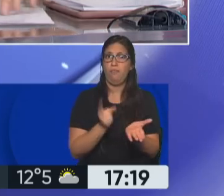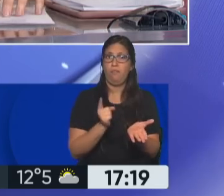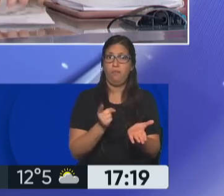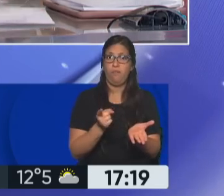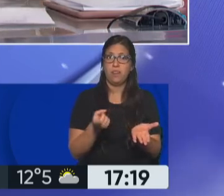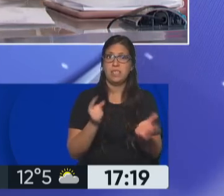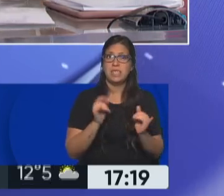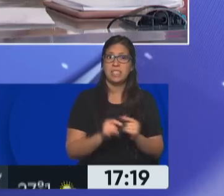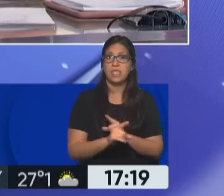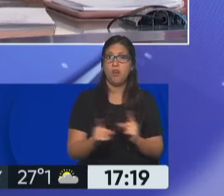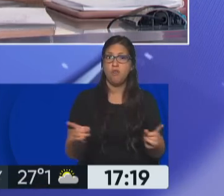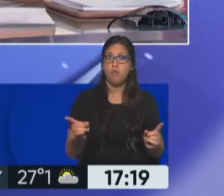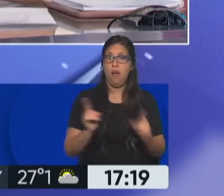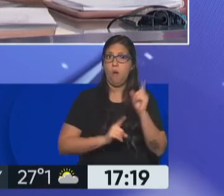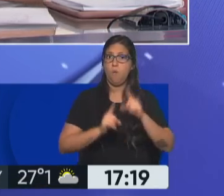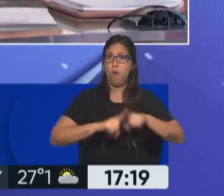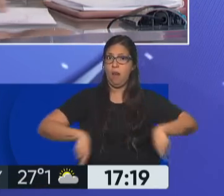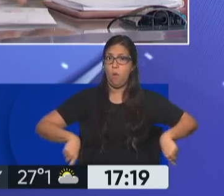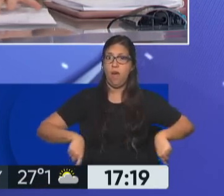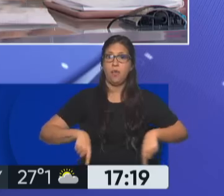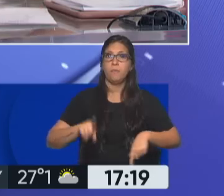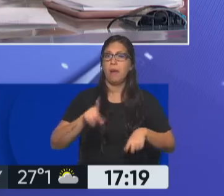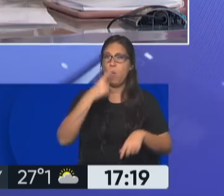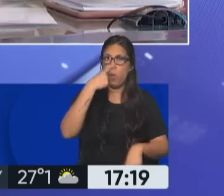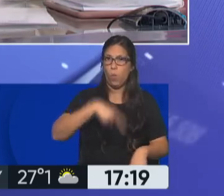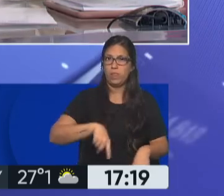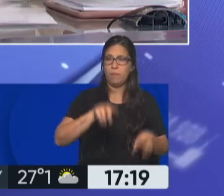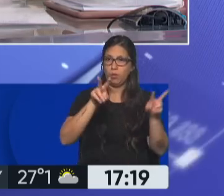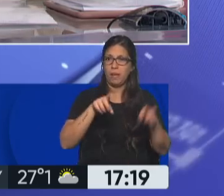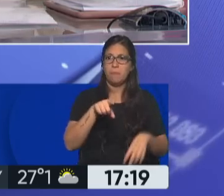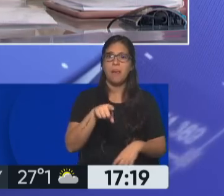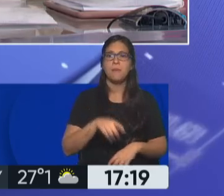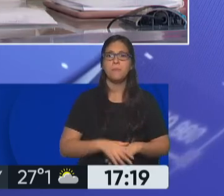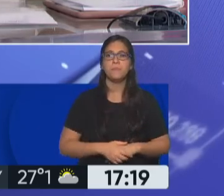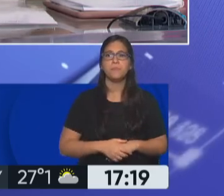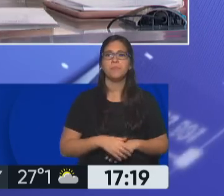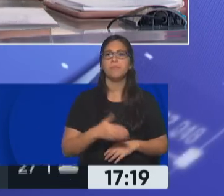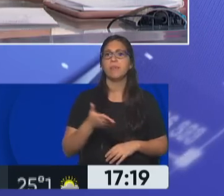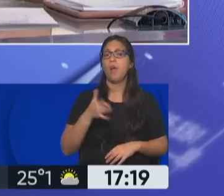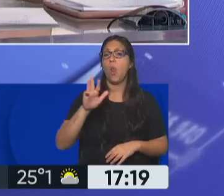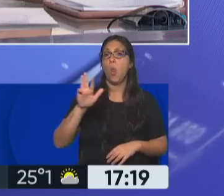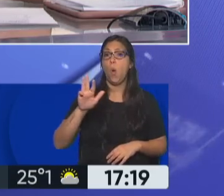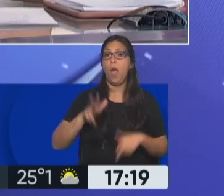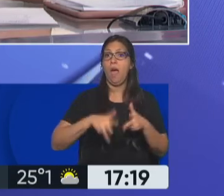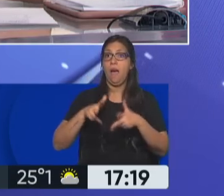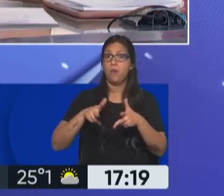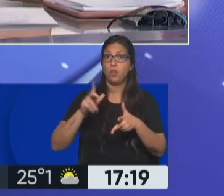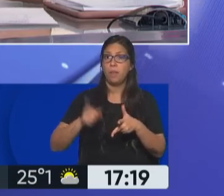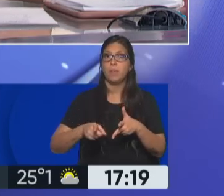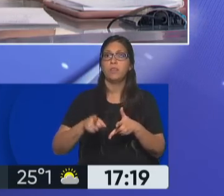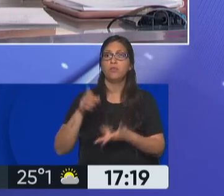modalidades que se ven, digamos, en estos últimos días. Y para cerrar, Pablo, bueno, por supuesto, la voz de Lula da Silva, que decíamos, no solo